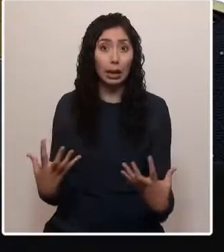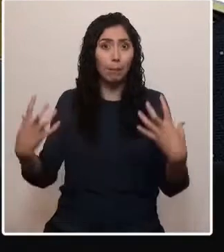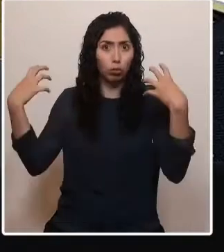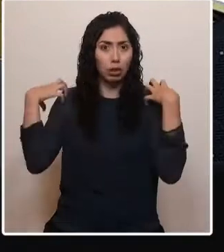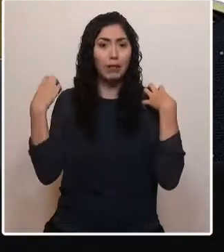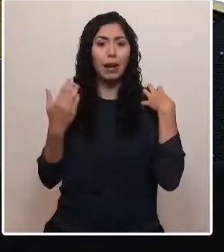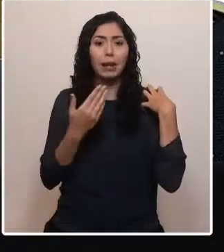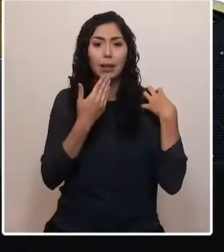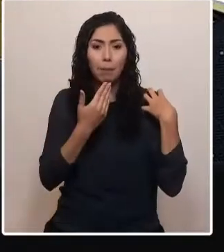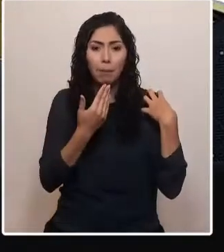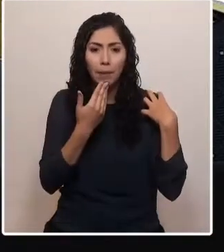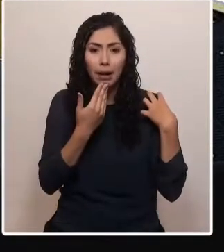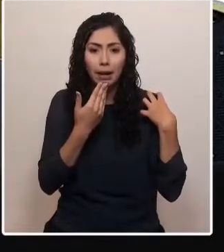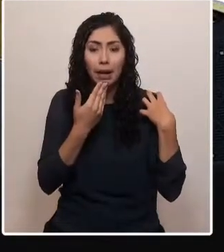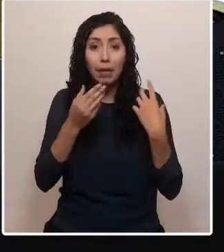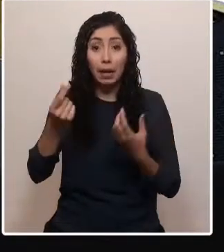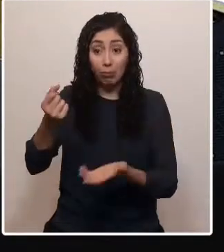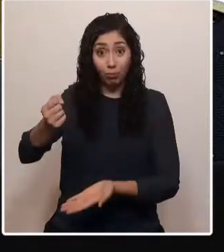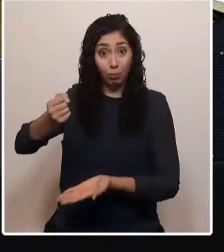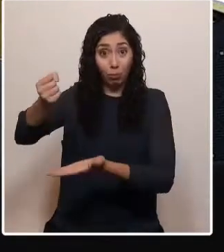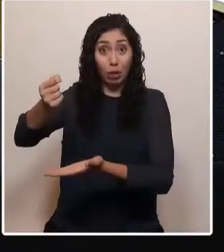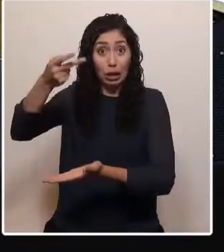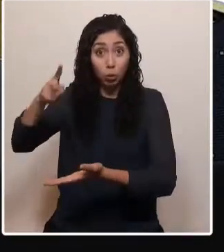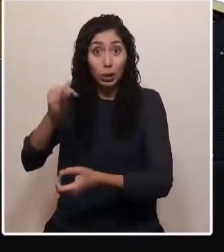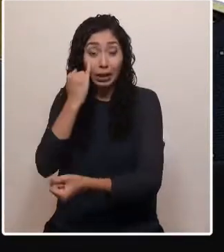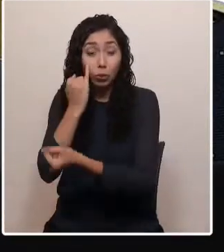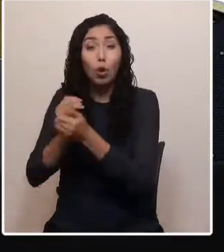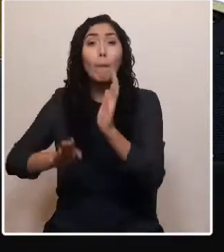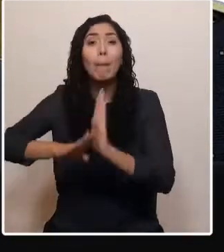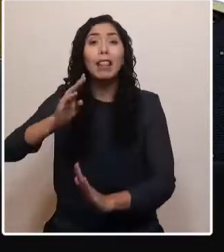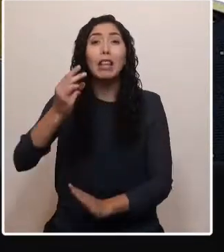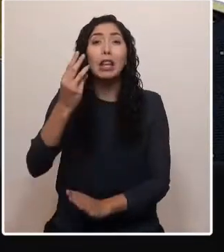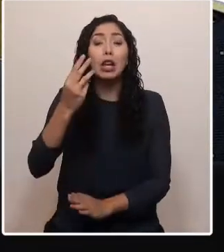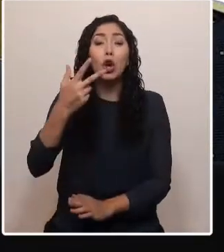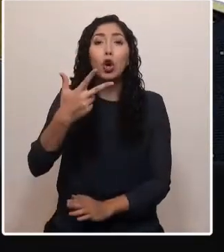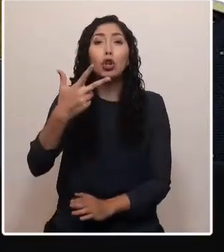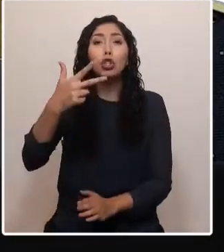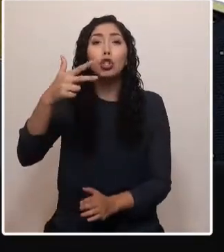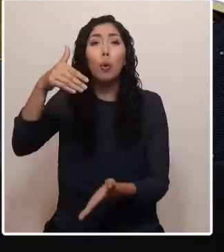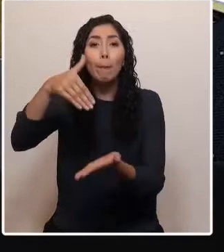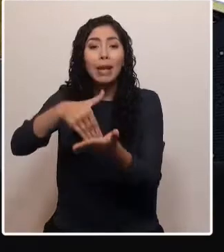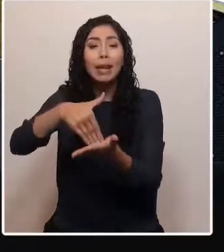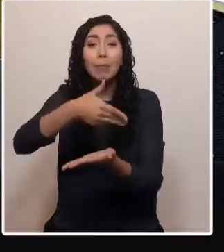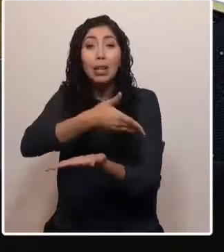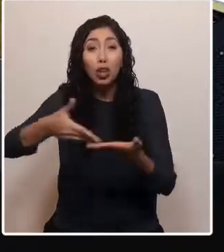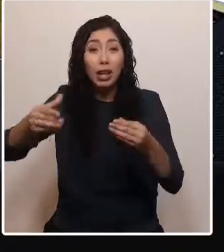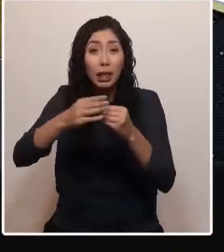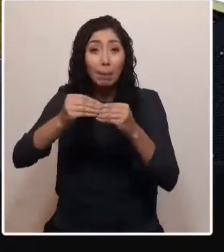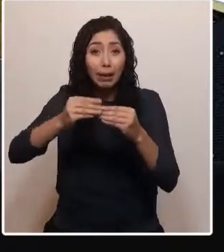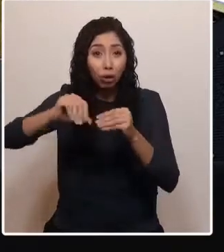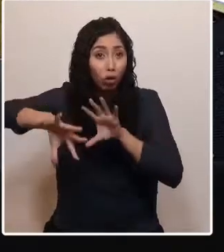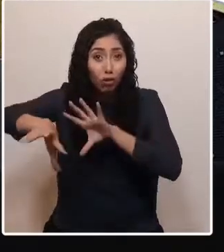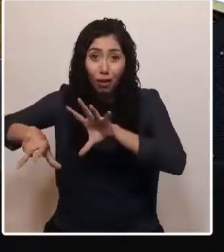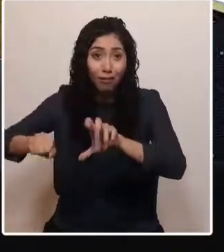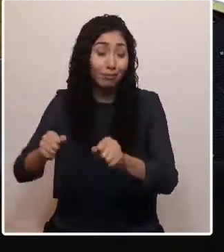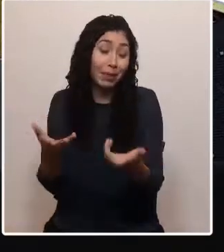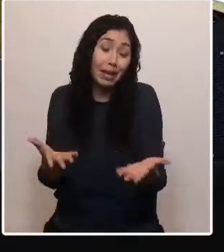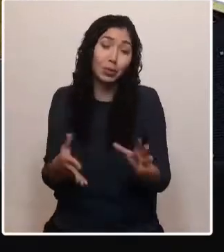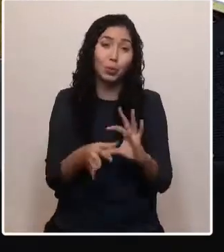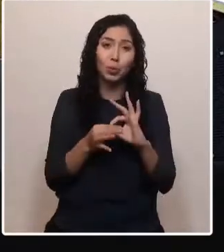de las arcas de su propia institución de más de 8.000 millones de pesos. Eso es. Muchas gracias.